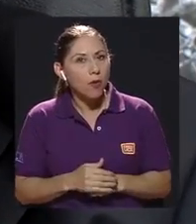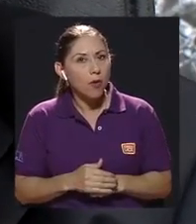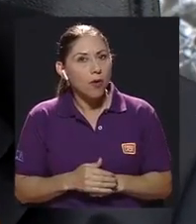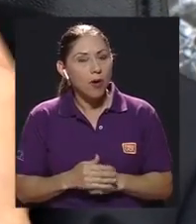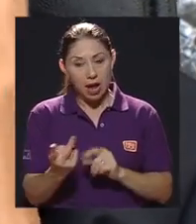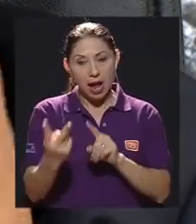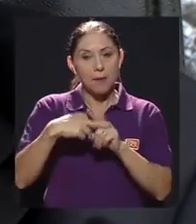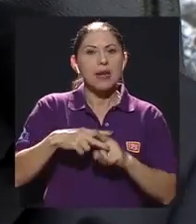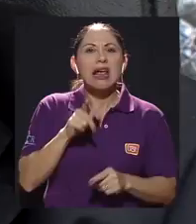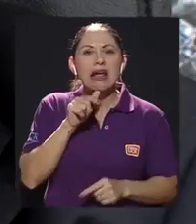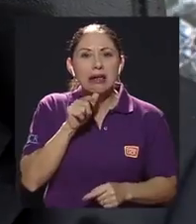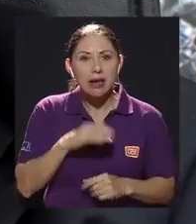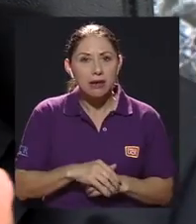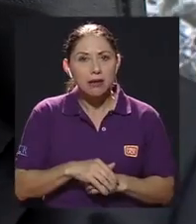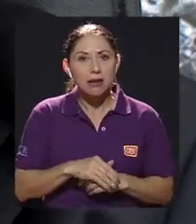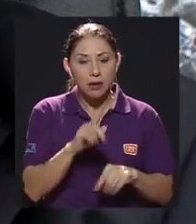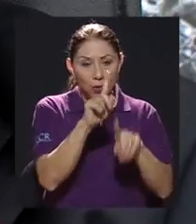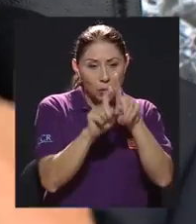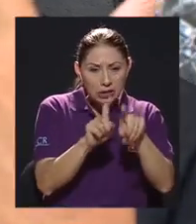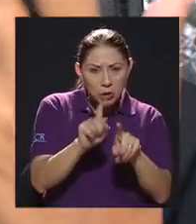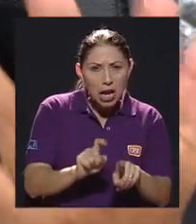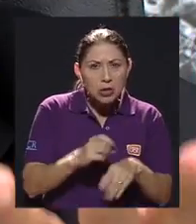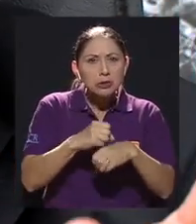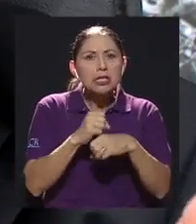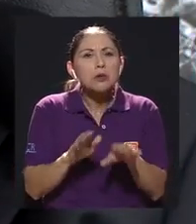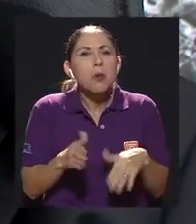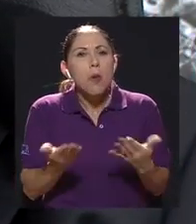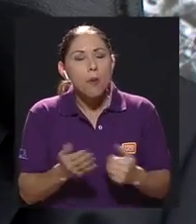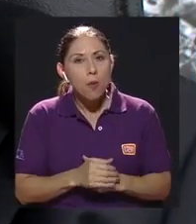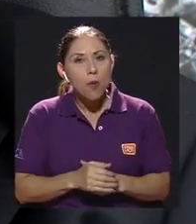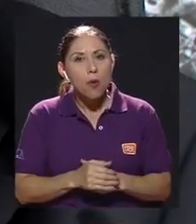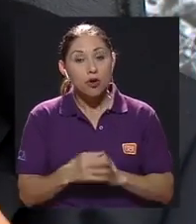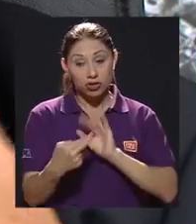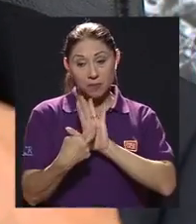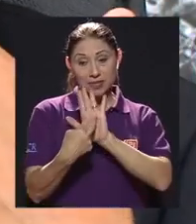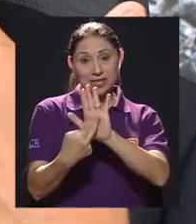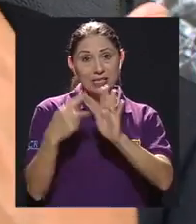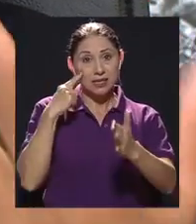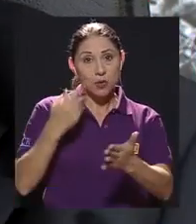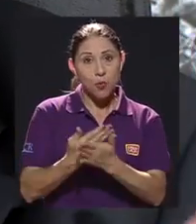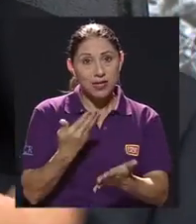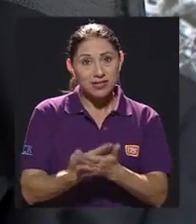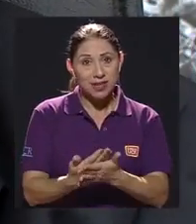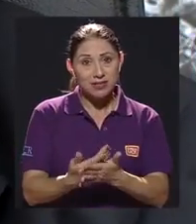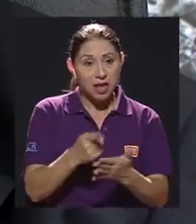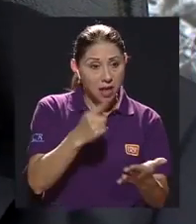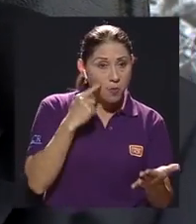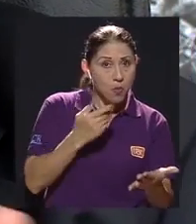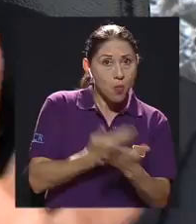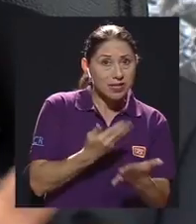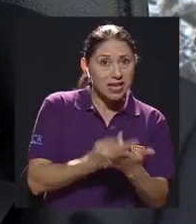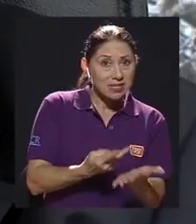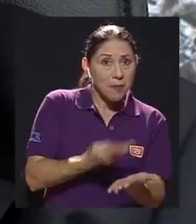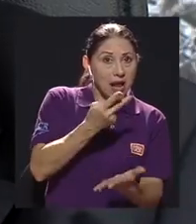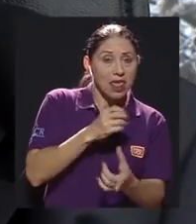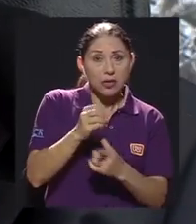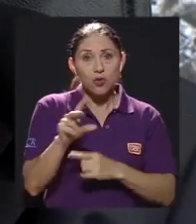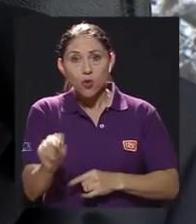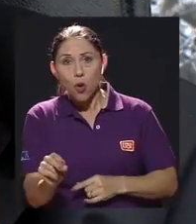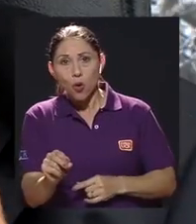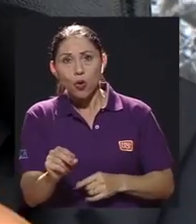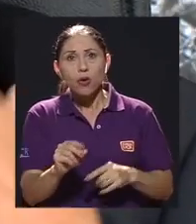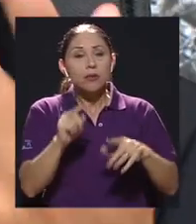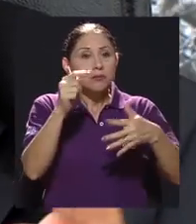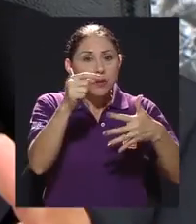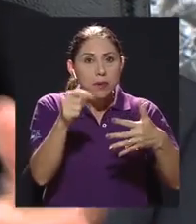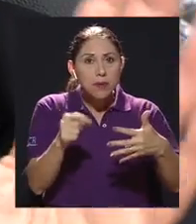aplican, cómo se elaboran los cuestionarios, la representatividad de las muestras, si son muestras válidas o no. Sí, hay una serie de elementos, ¿verdad?,